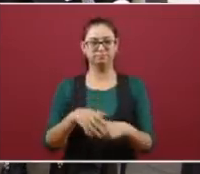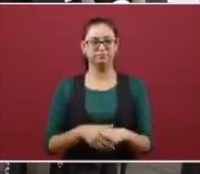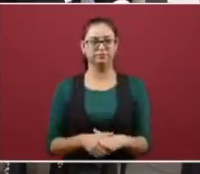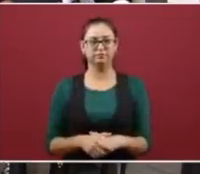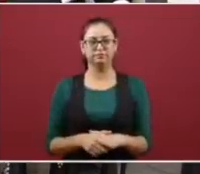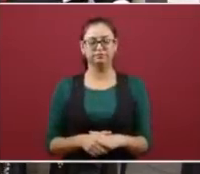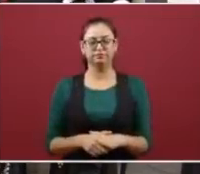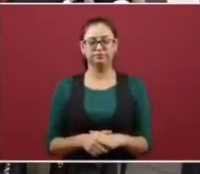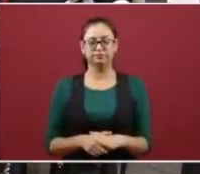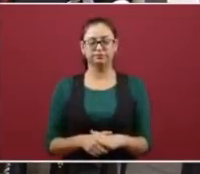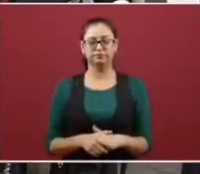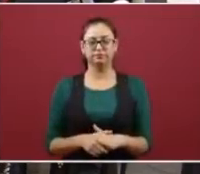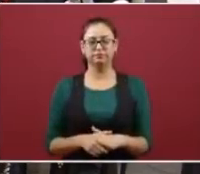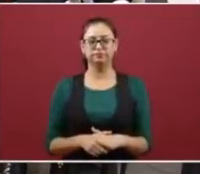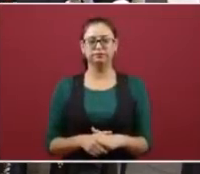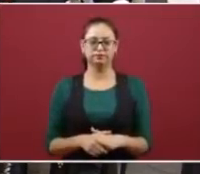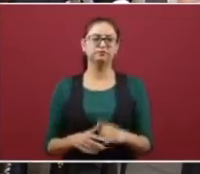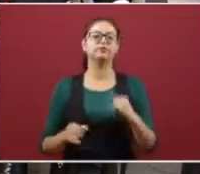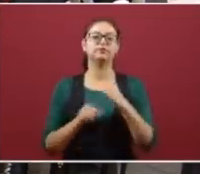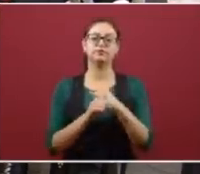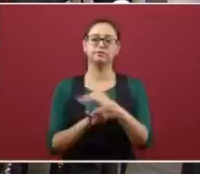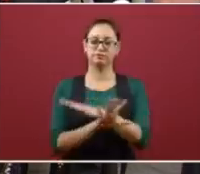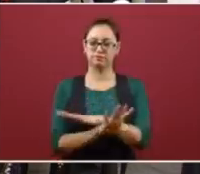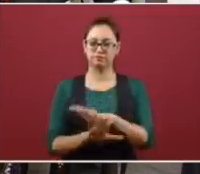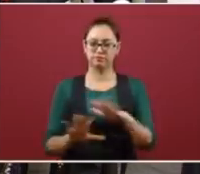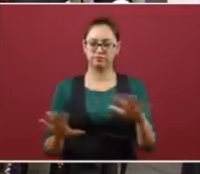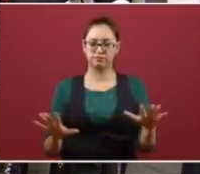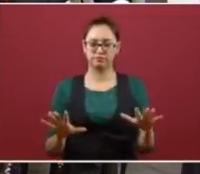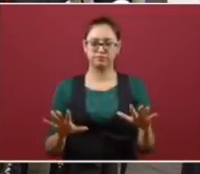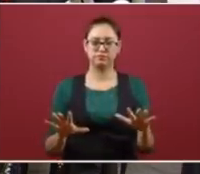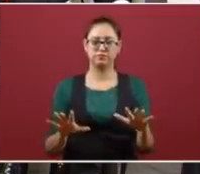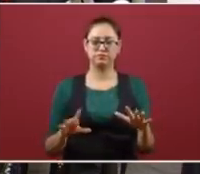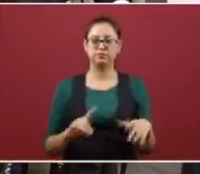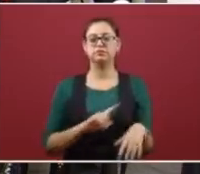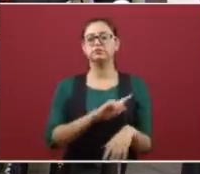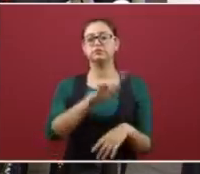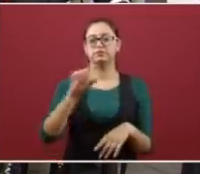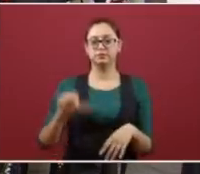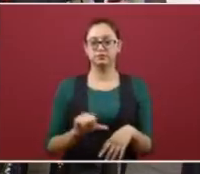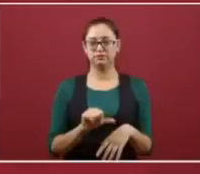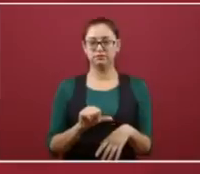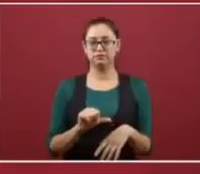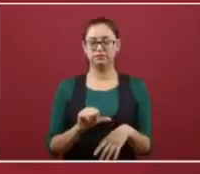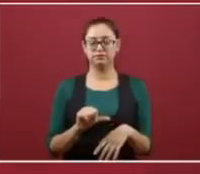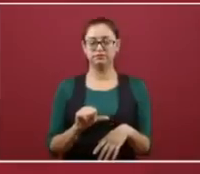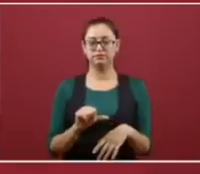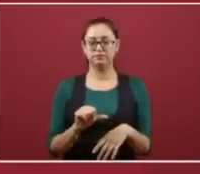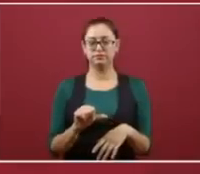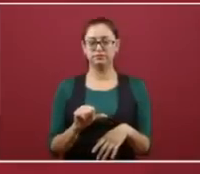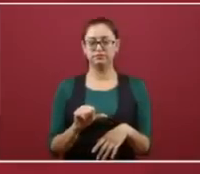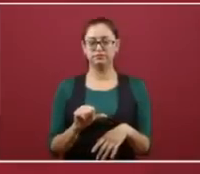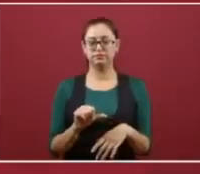se les va a dar una información y se va a proceder enviando